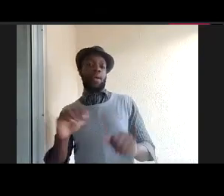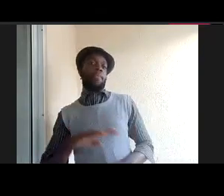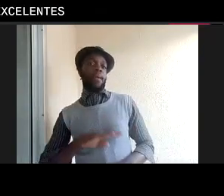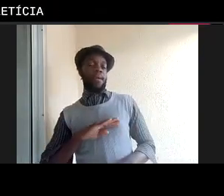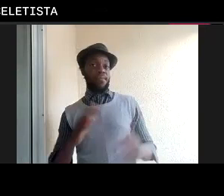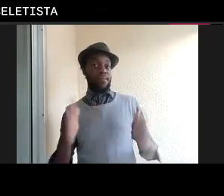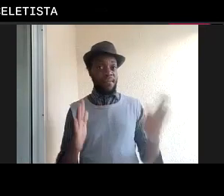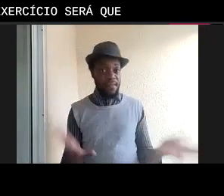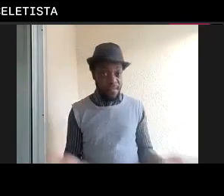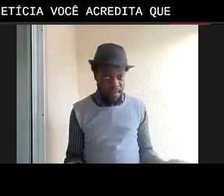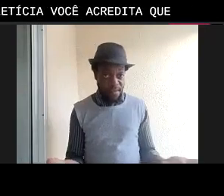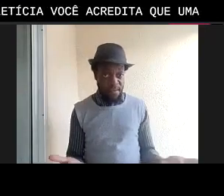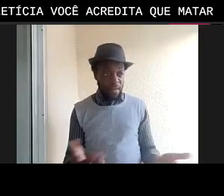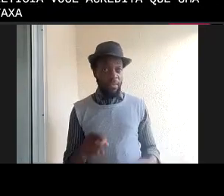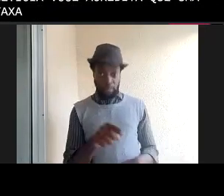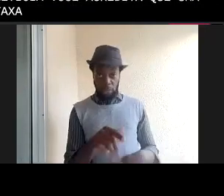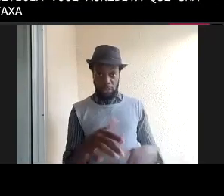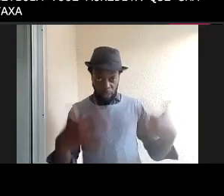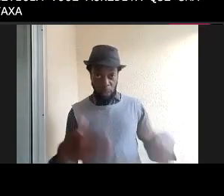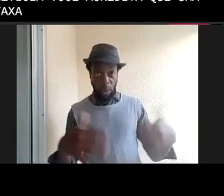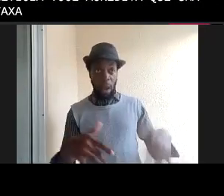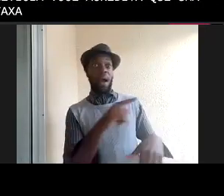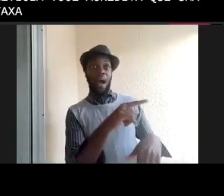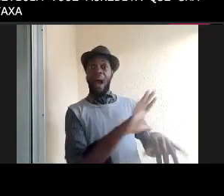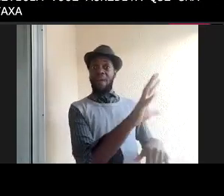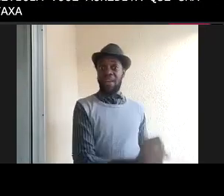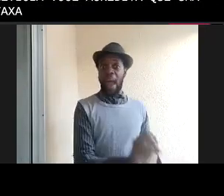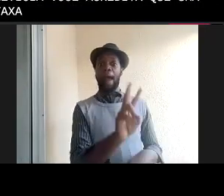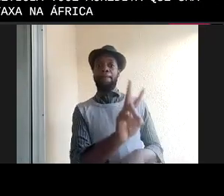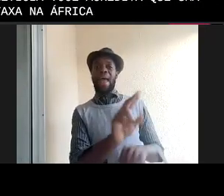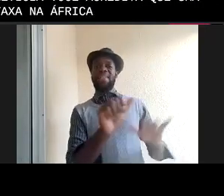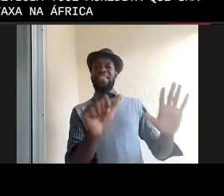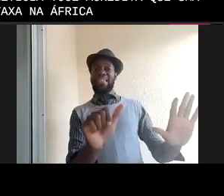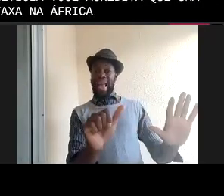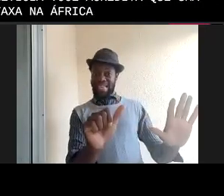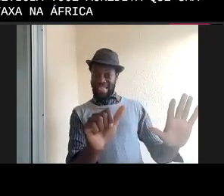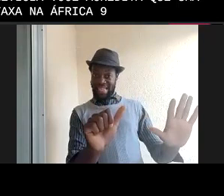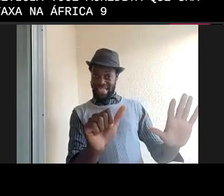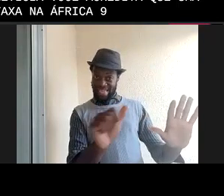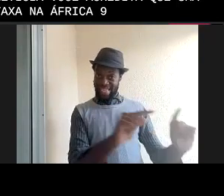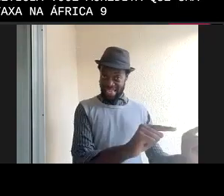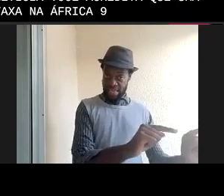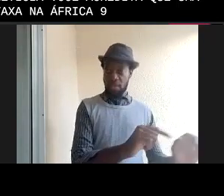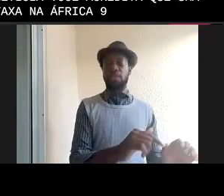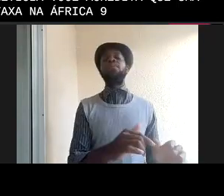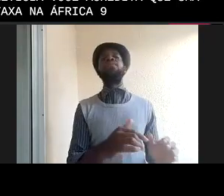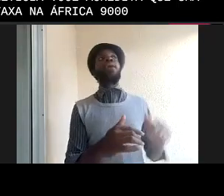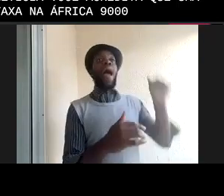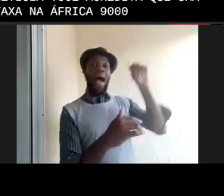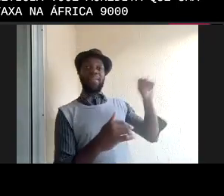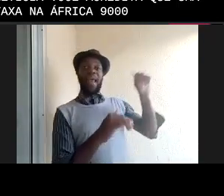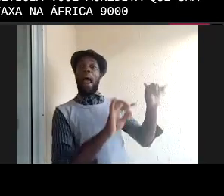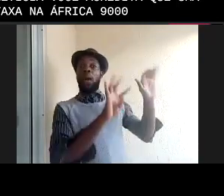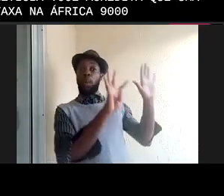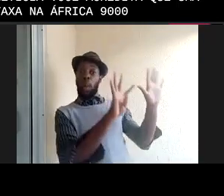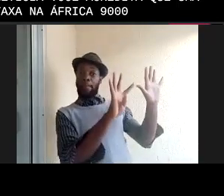26 por cada 1,000 en África, 9 por cada 1,000 en Asia,